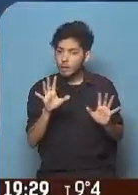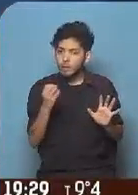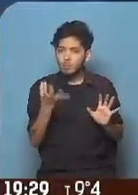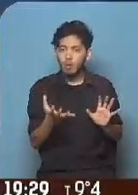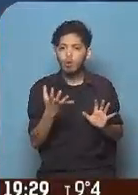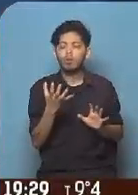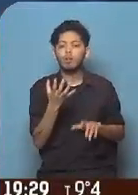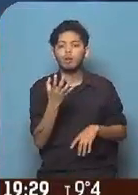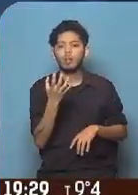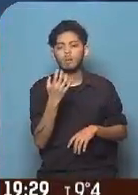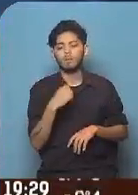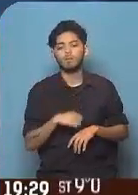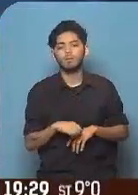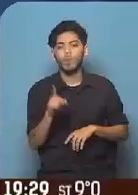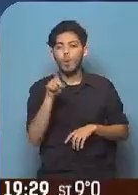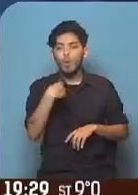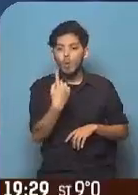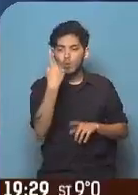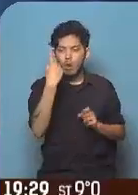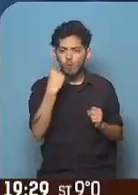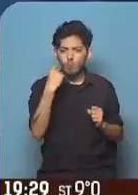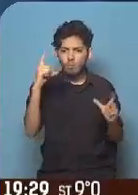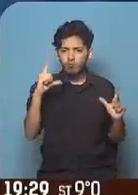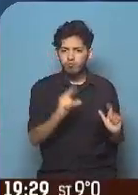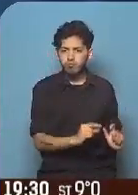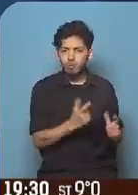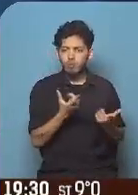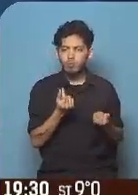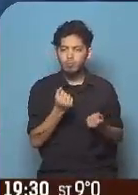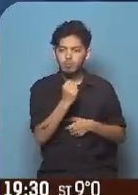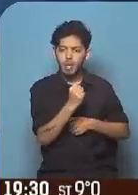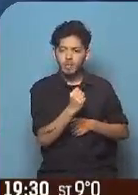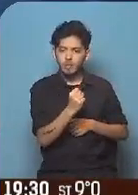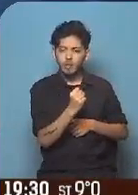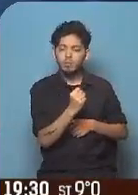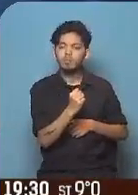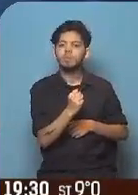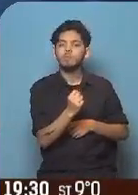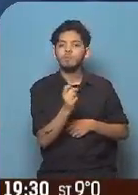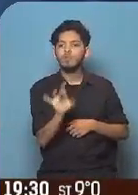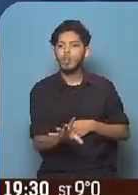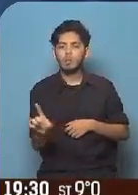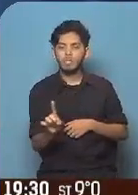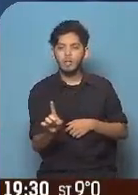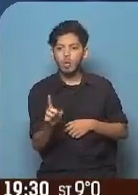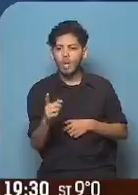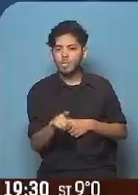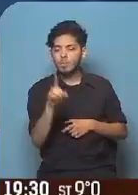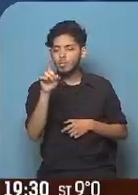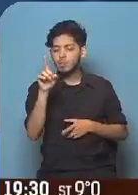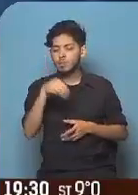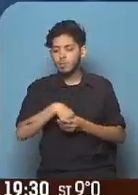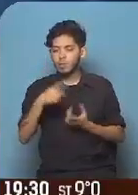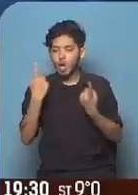porque cuando se produce una fuerte devaluación del peso, no solo incide en aquellos